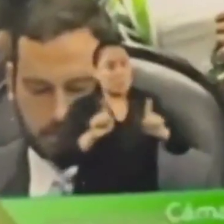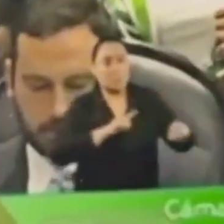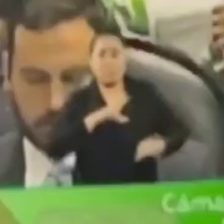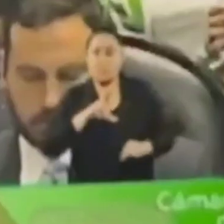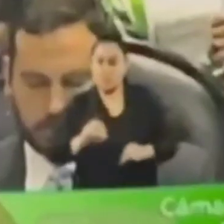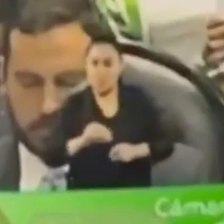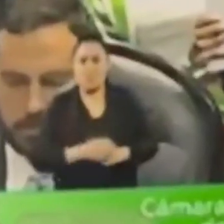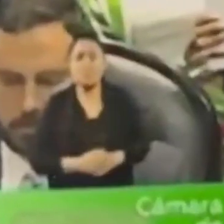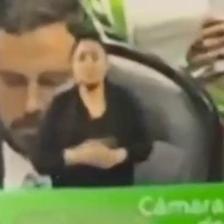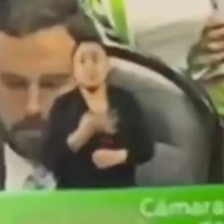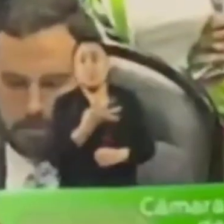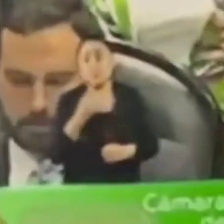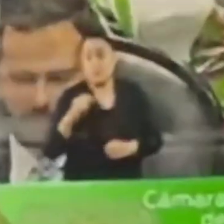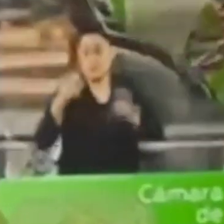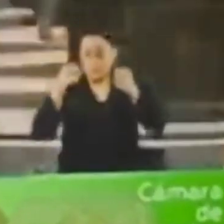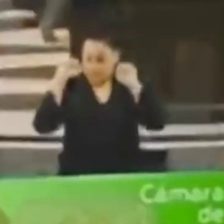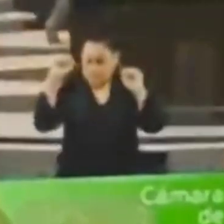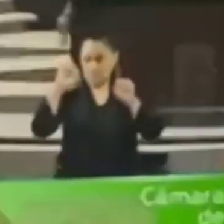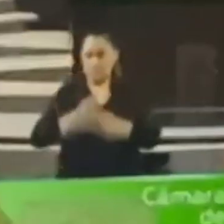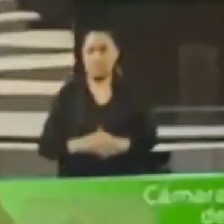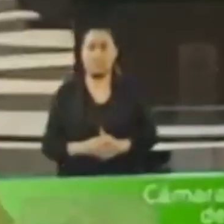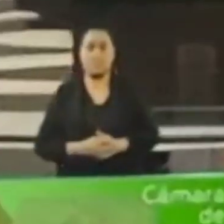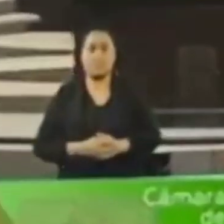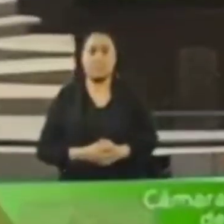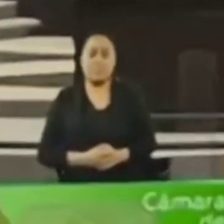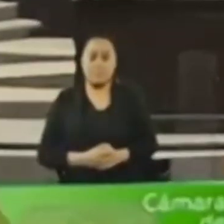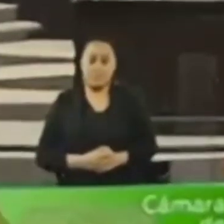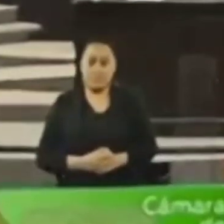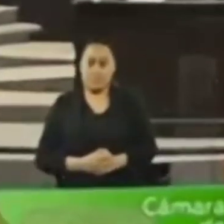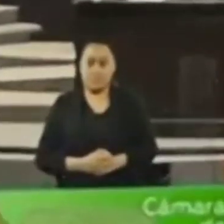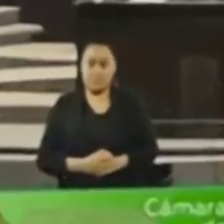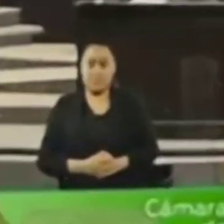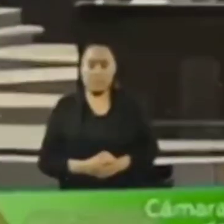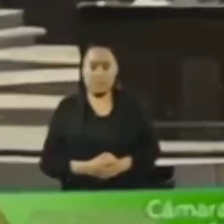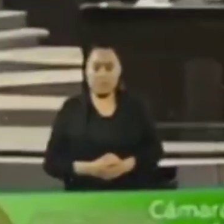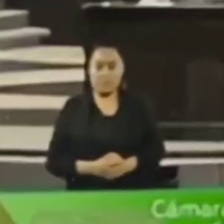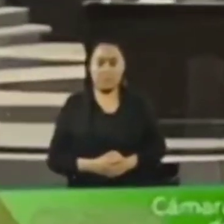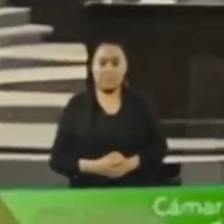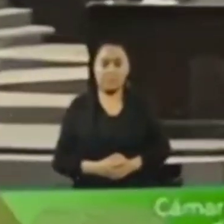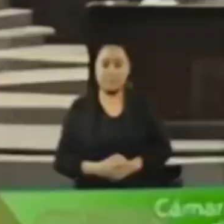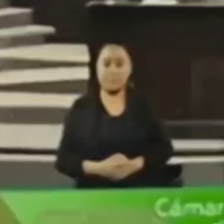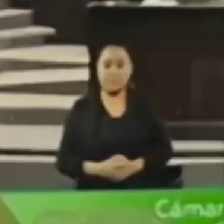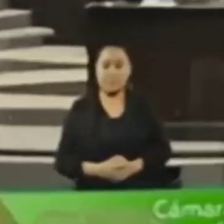Transformación! ¡Muchas gracias! Gracias, compañero. Gracias.